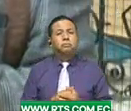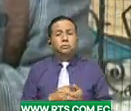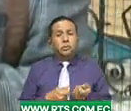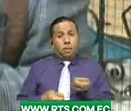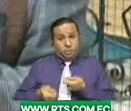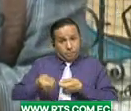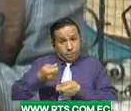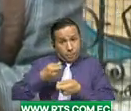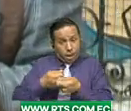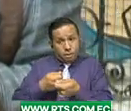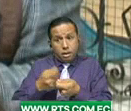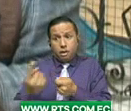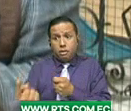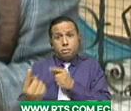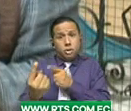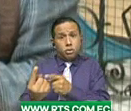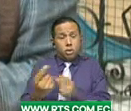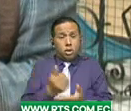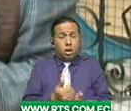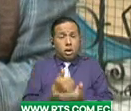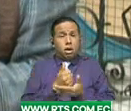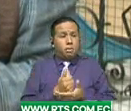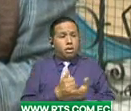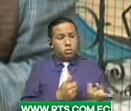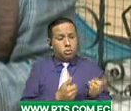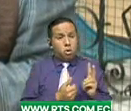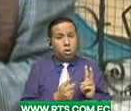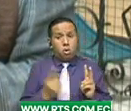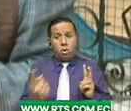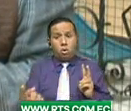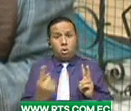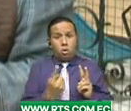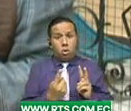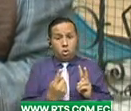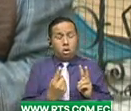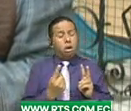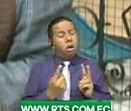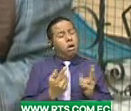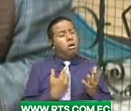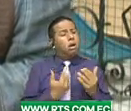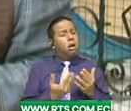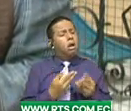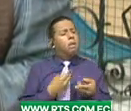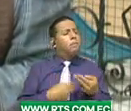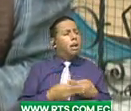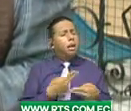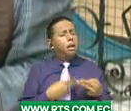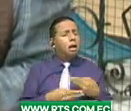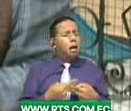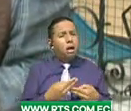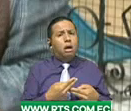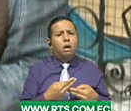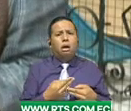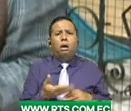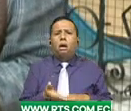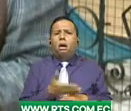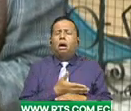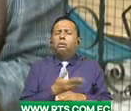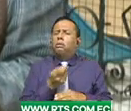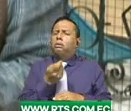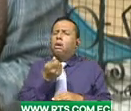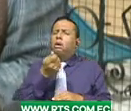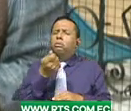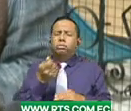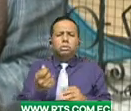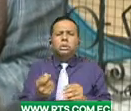despachando, a la persona que le estaba ayudando y un cliente que estaba justo ese ratito, llegó justo unos minutos antes